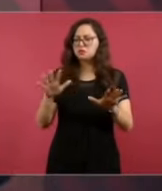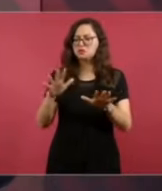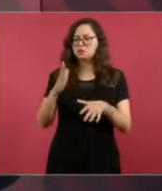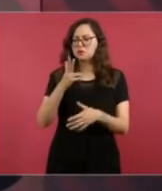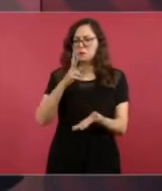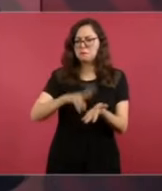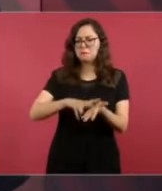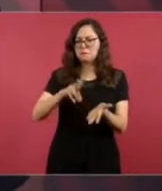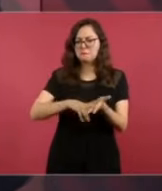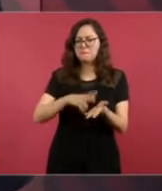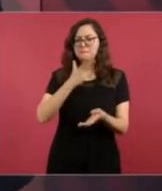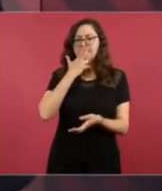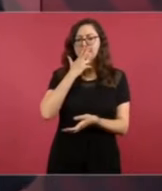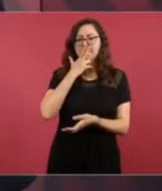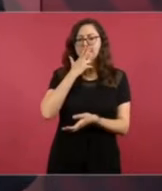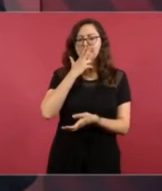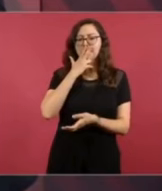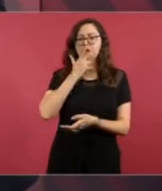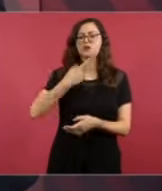contribución,